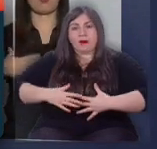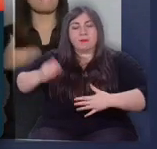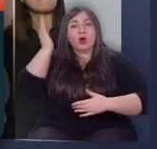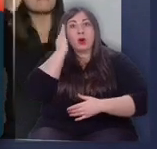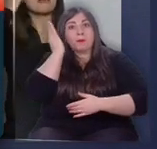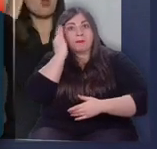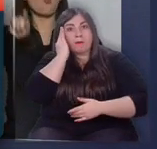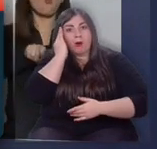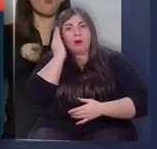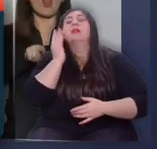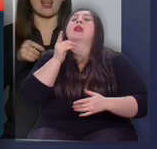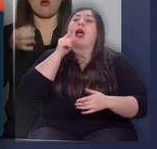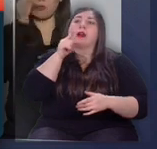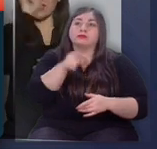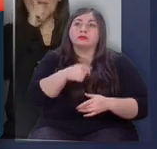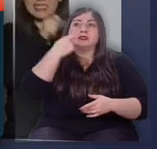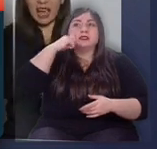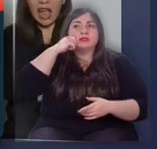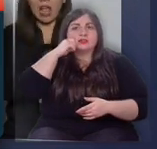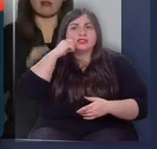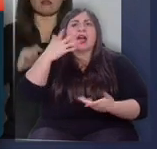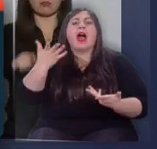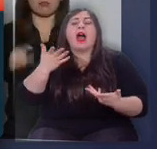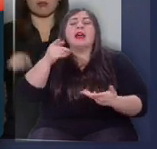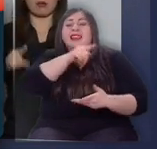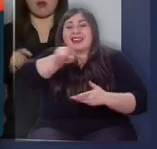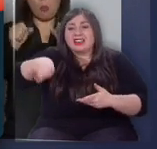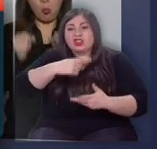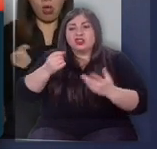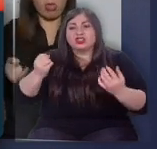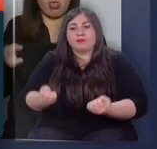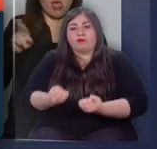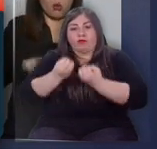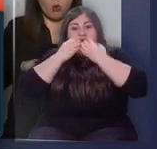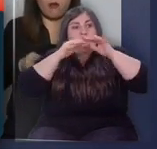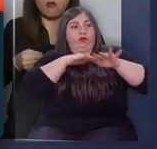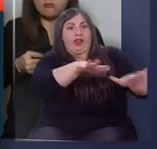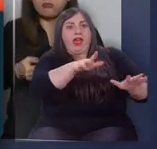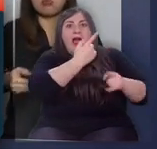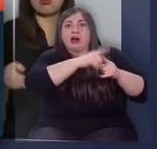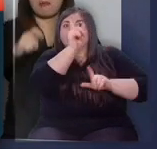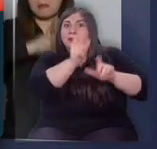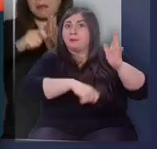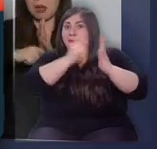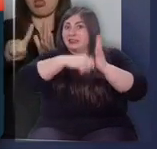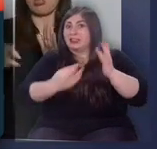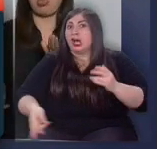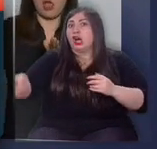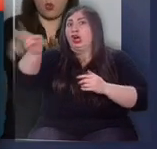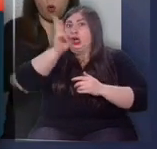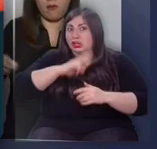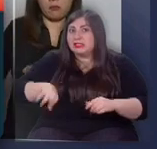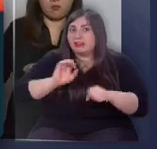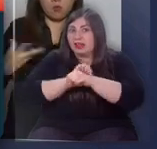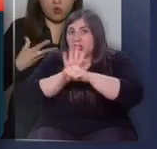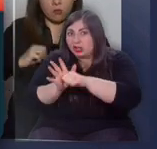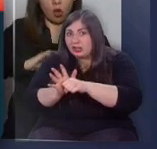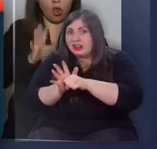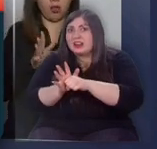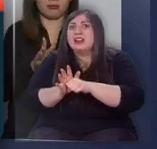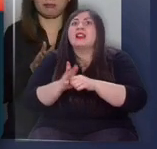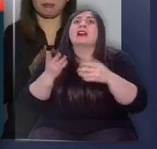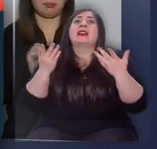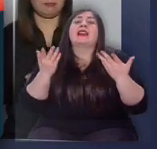memoria, vale decir, la probabilidad de que ellos se infecten en los próximos meses de nuevo de coronavirus